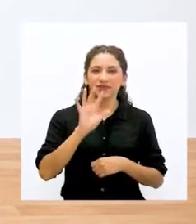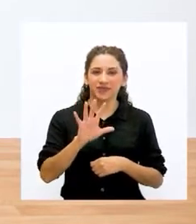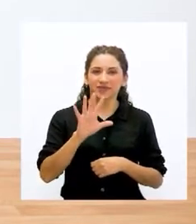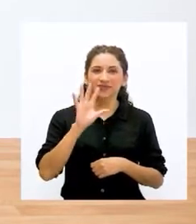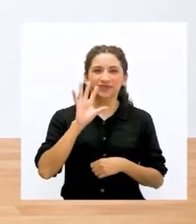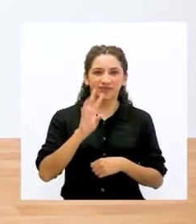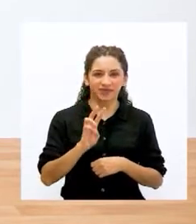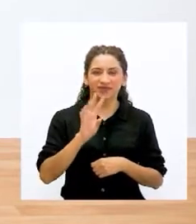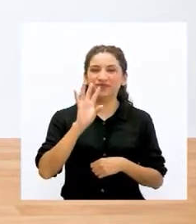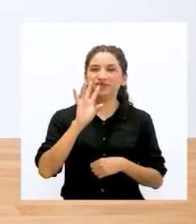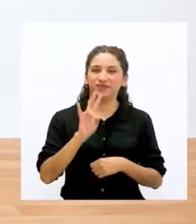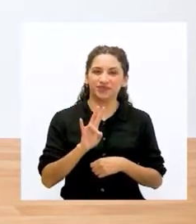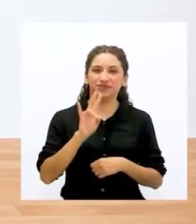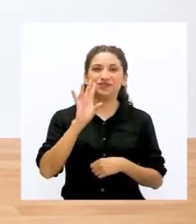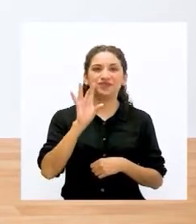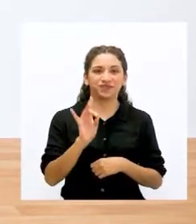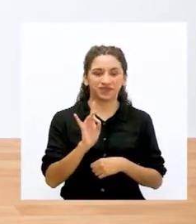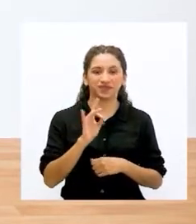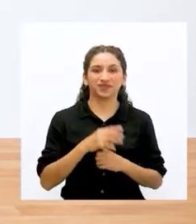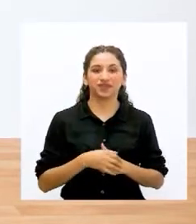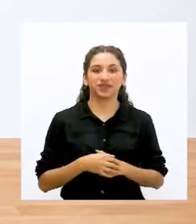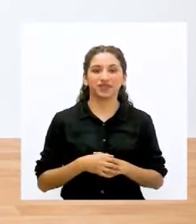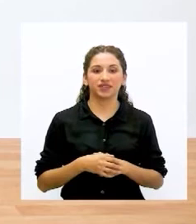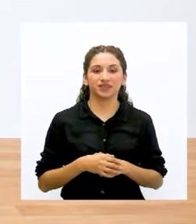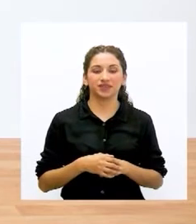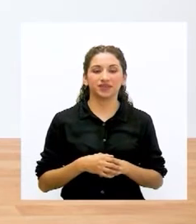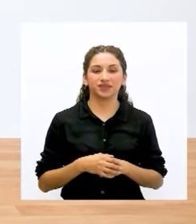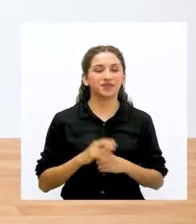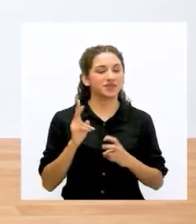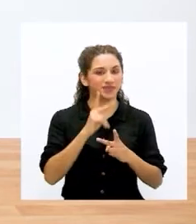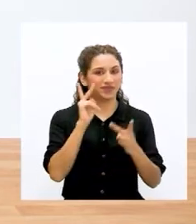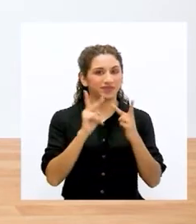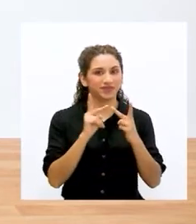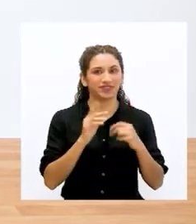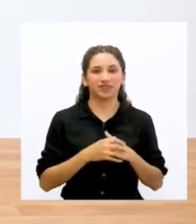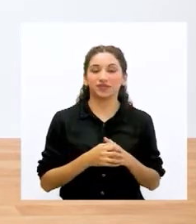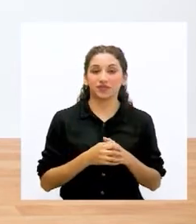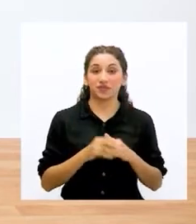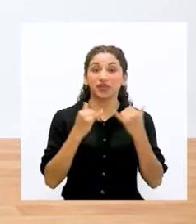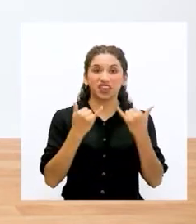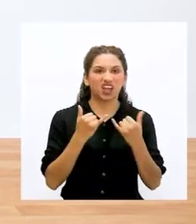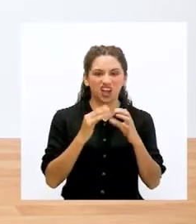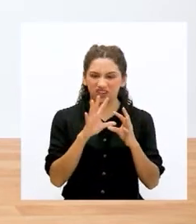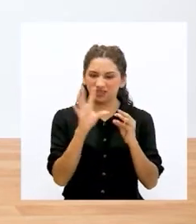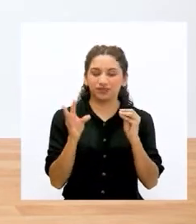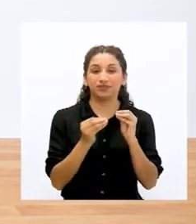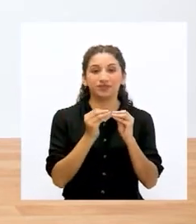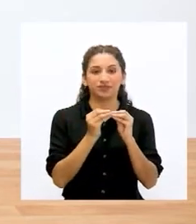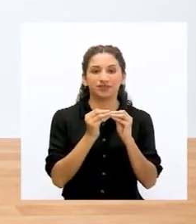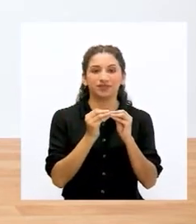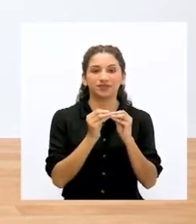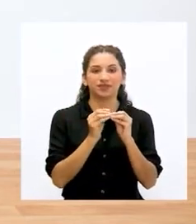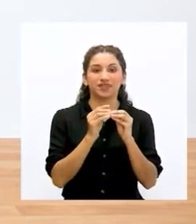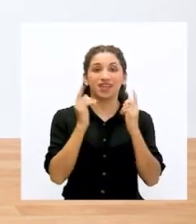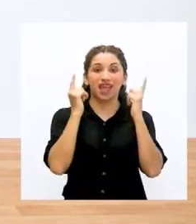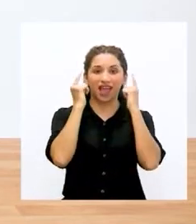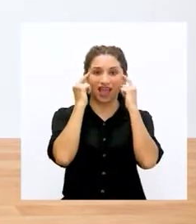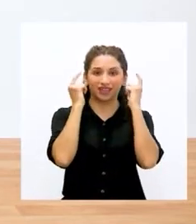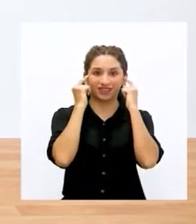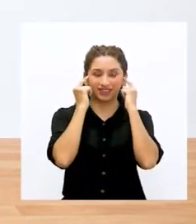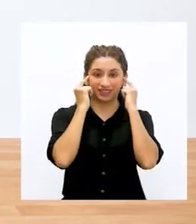4, 5, 6, 7, 8. Excelente. Ahora, ¿qué vamos a agregar? La